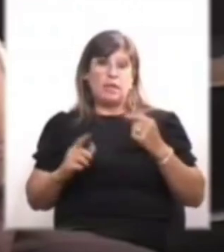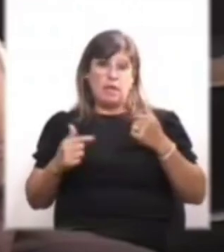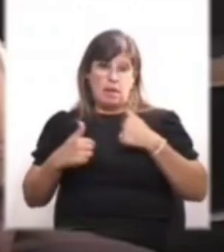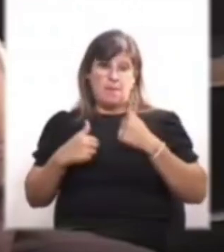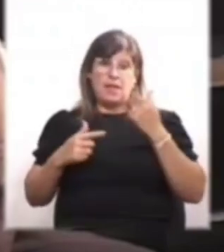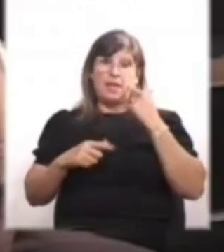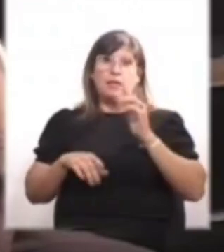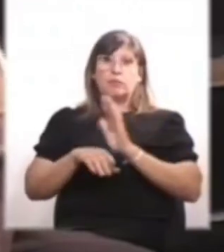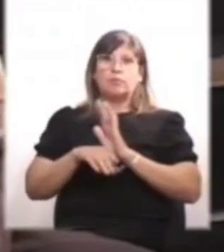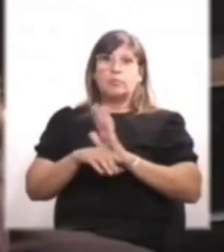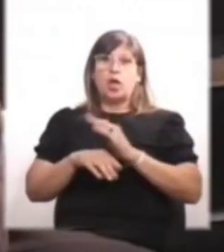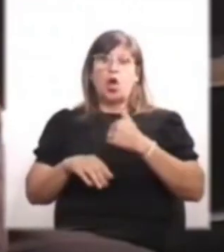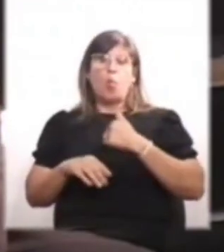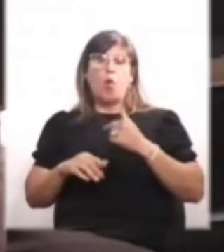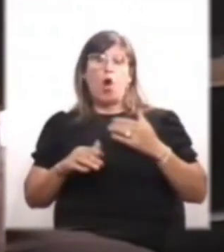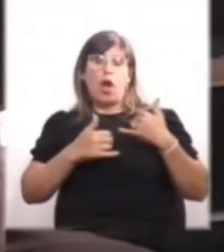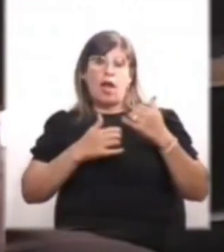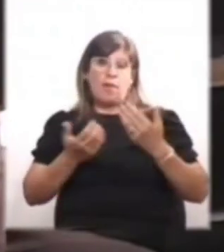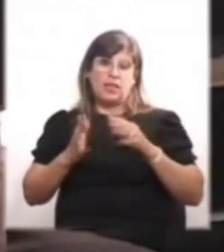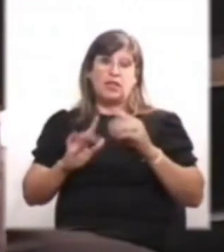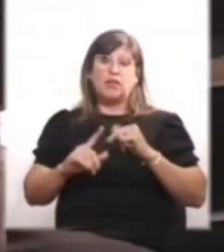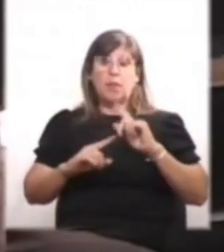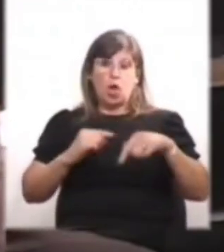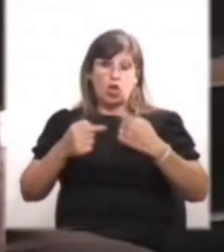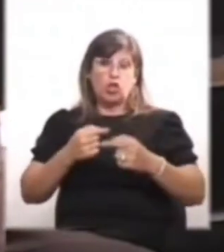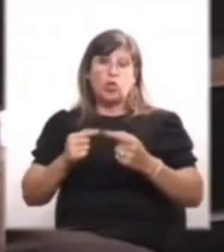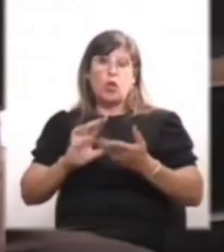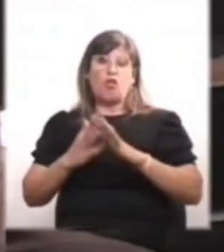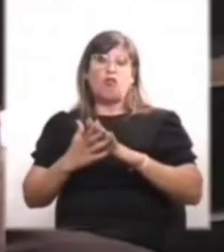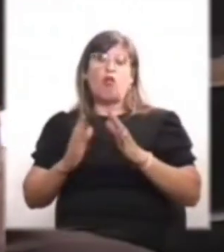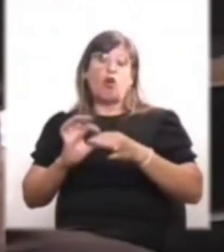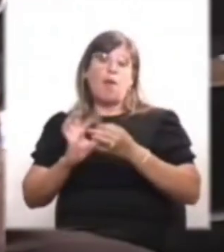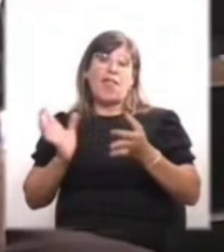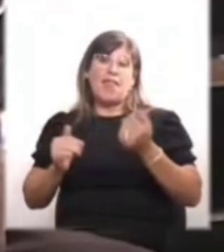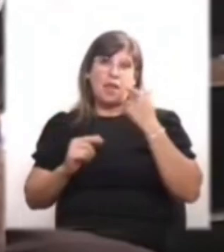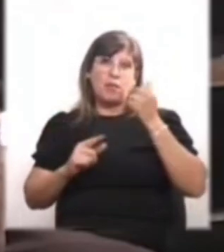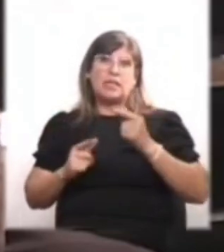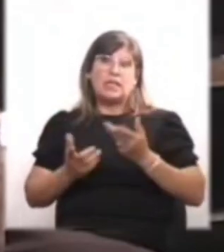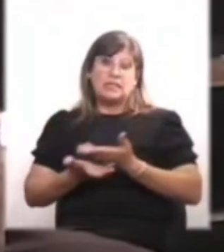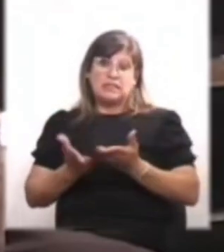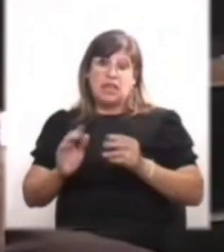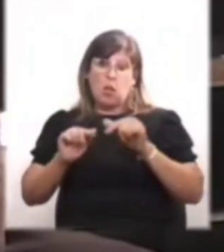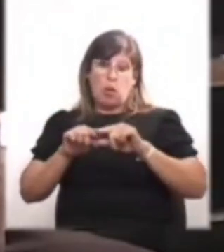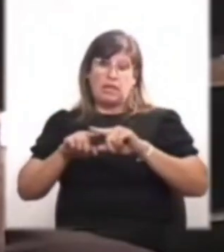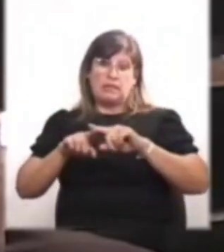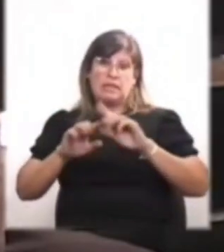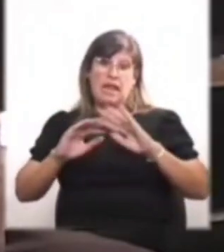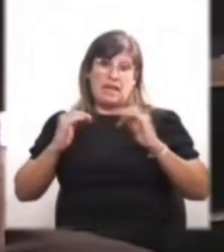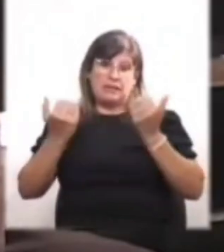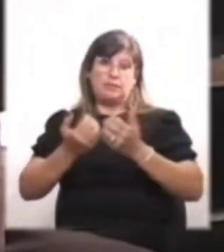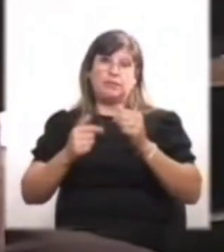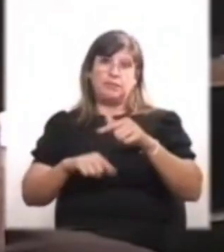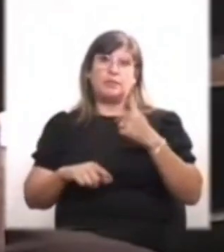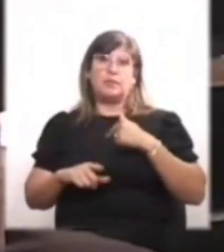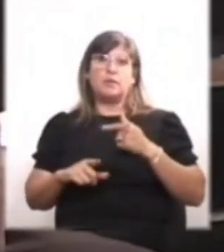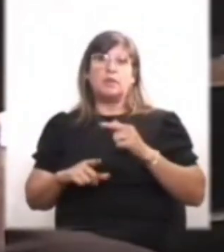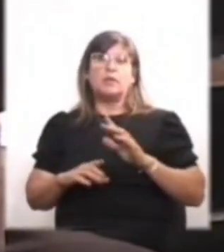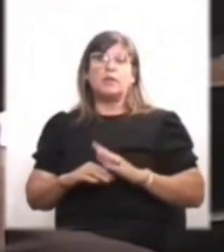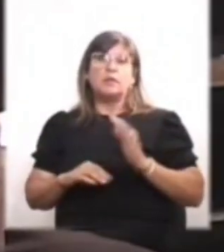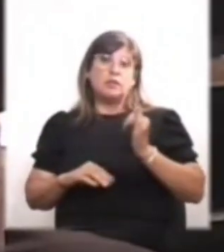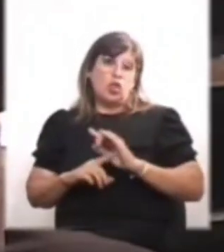que entré como cabildante y seguí de forma independiente, se refleje en el plenario. Que se reflejará o